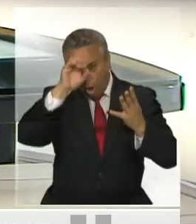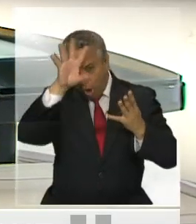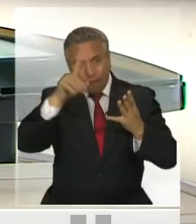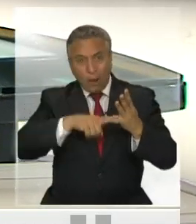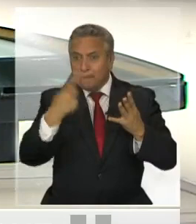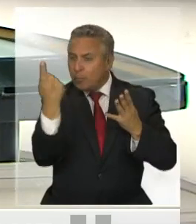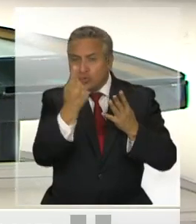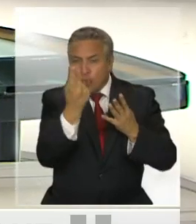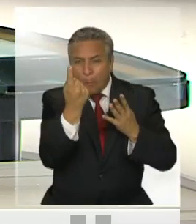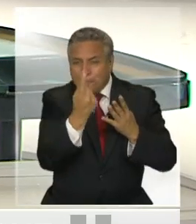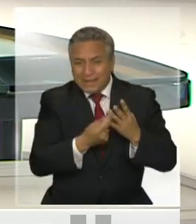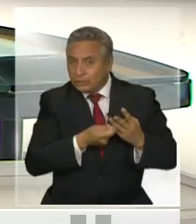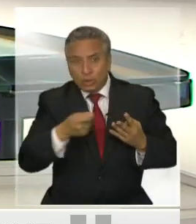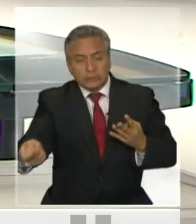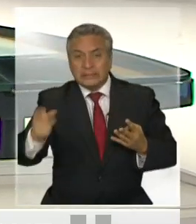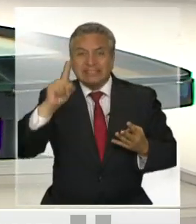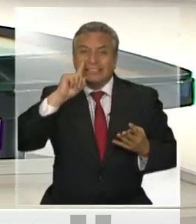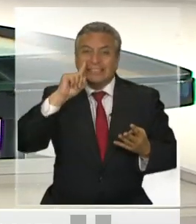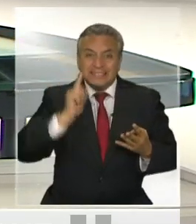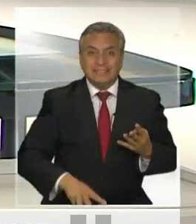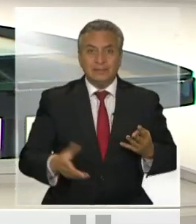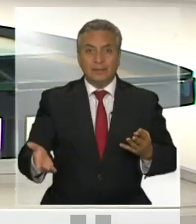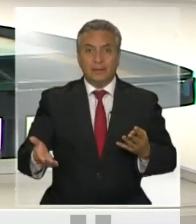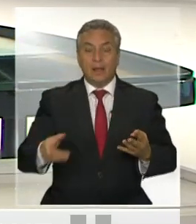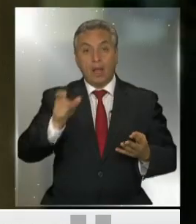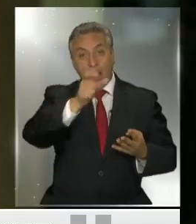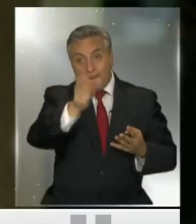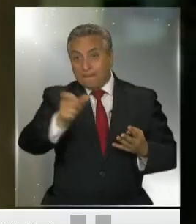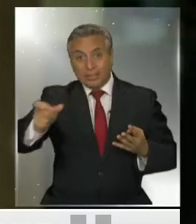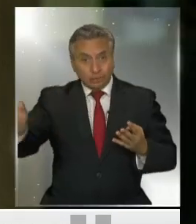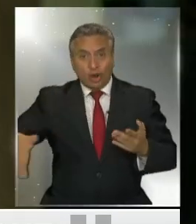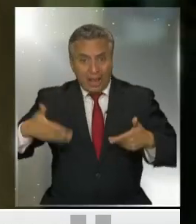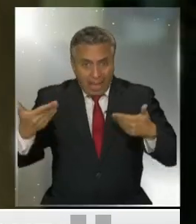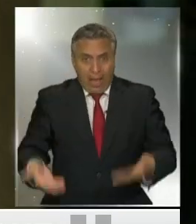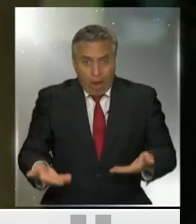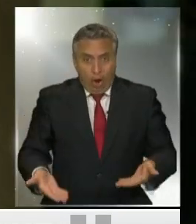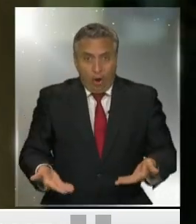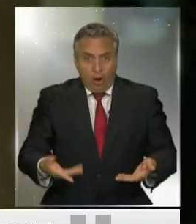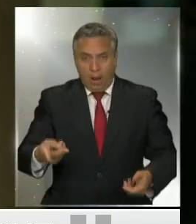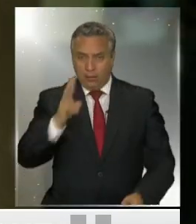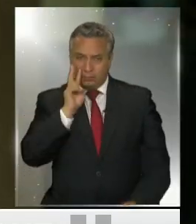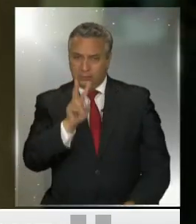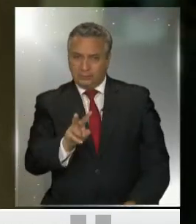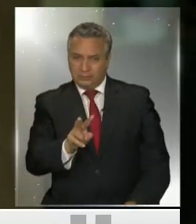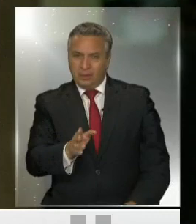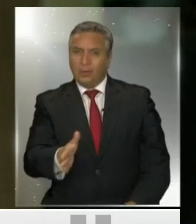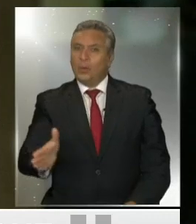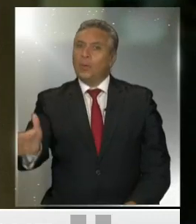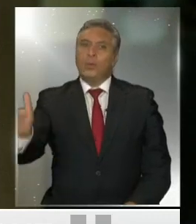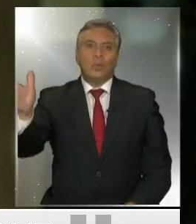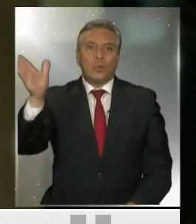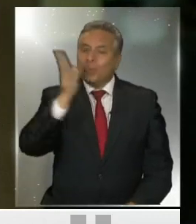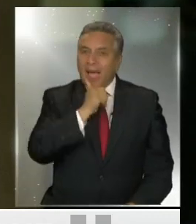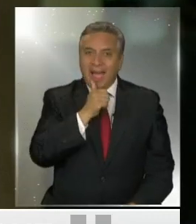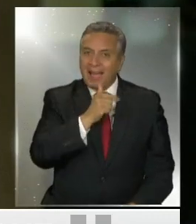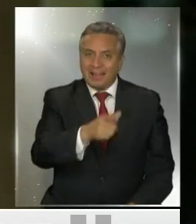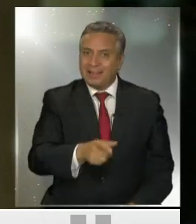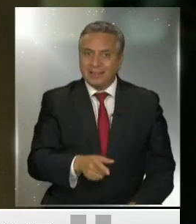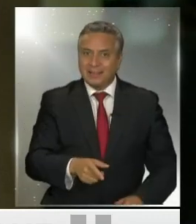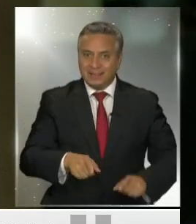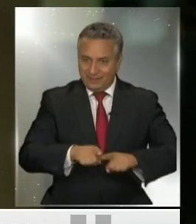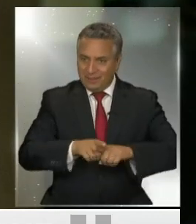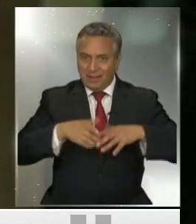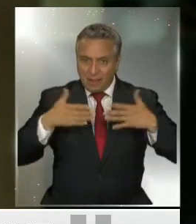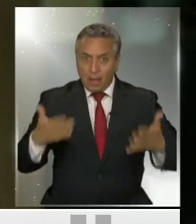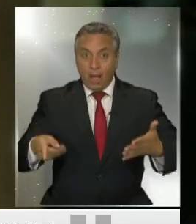entonces la gente también siente que hasta la hora no hay una respuesta contundente en lo que fue el